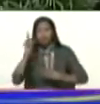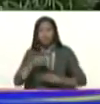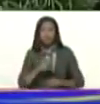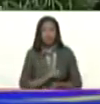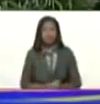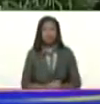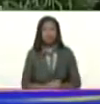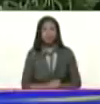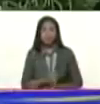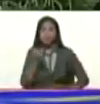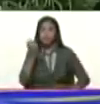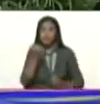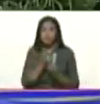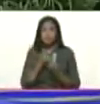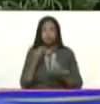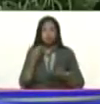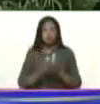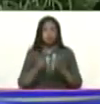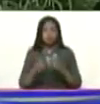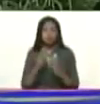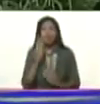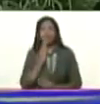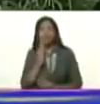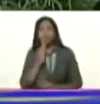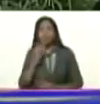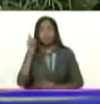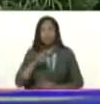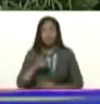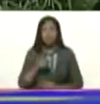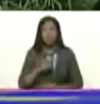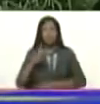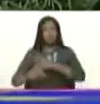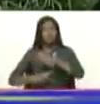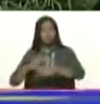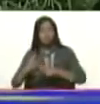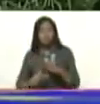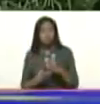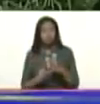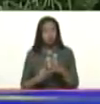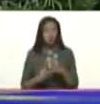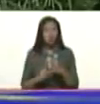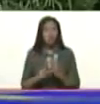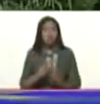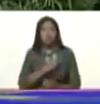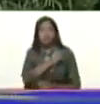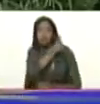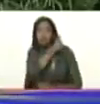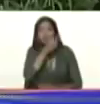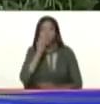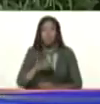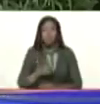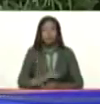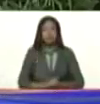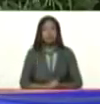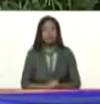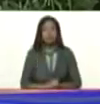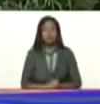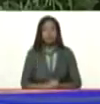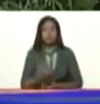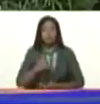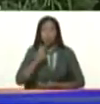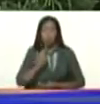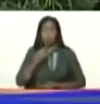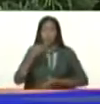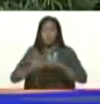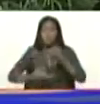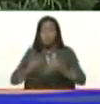en apoyo efectivo de experiencia productiva, gerencial. Así que yo puedo decir